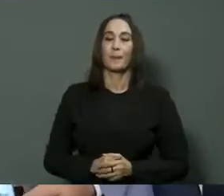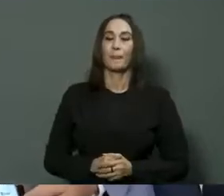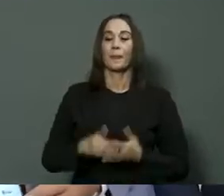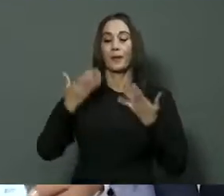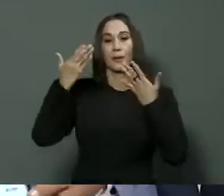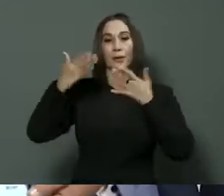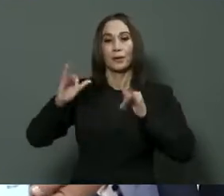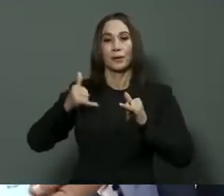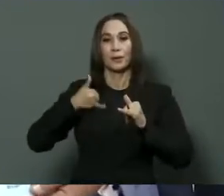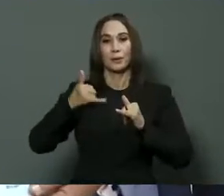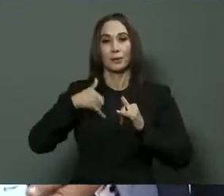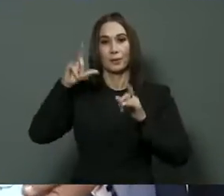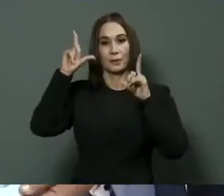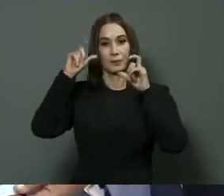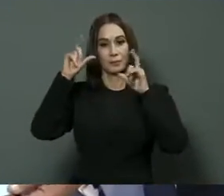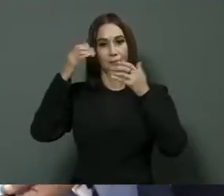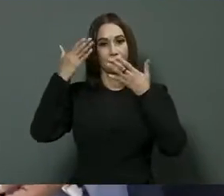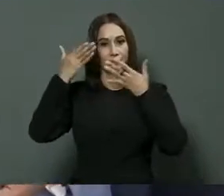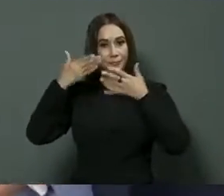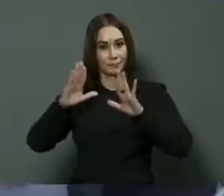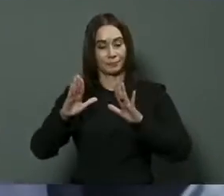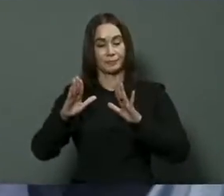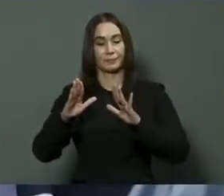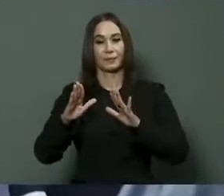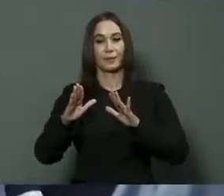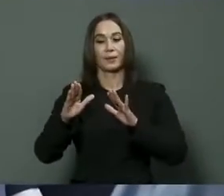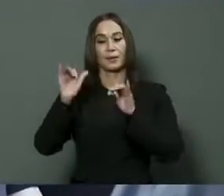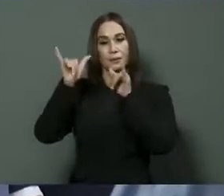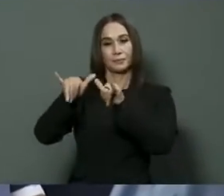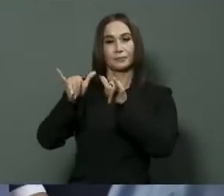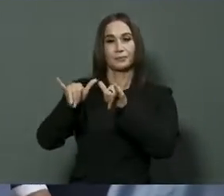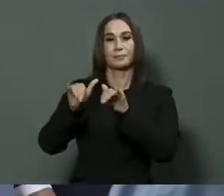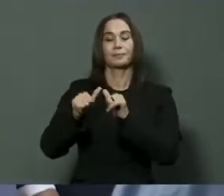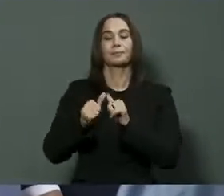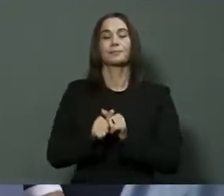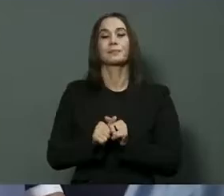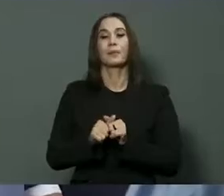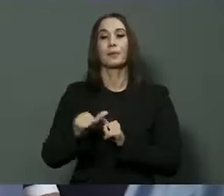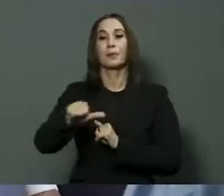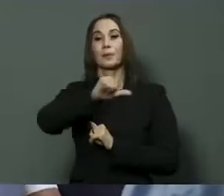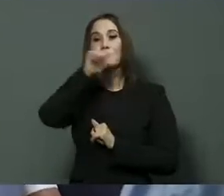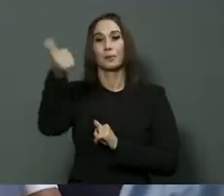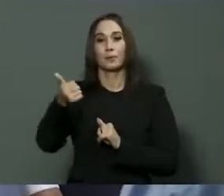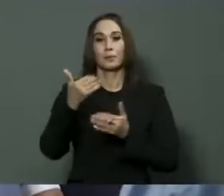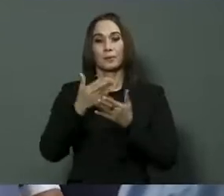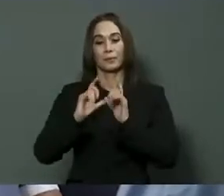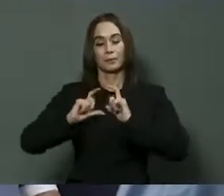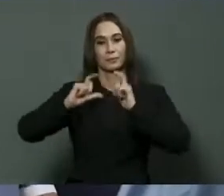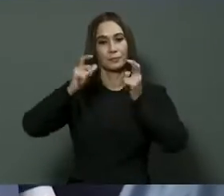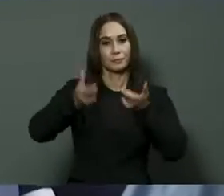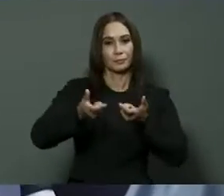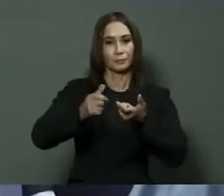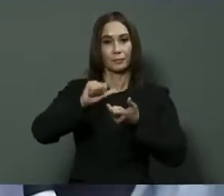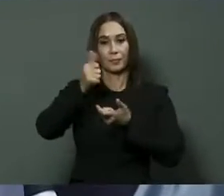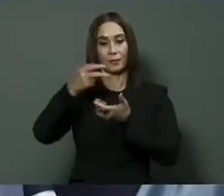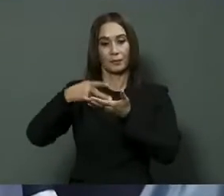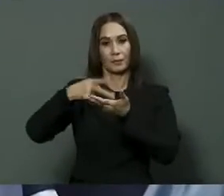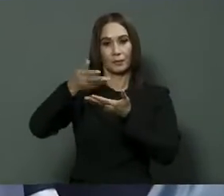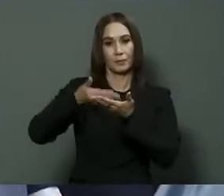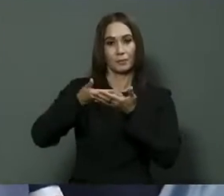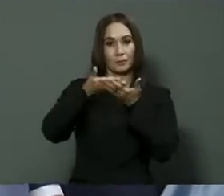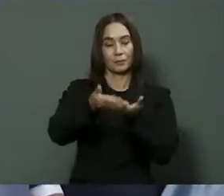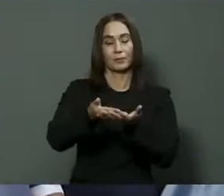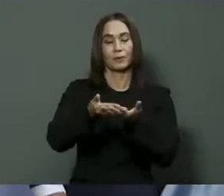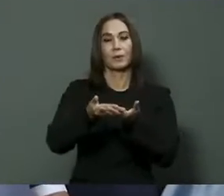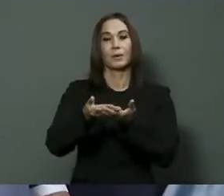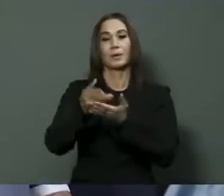los jóvenes digan que hayan tomado el momento, se quedan ahí y se va a hacer la siguiente entrega de otra propuesta